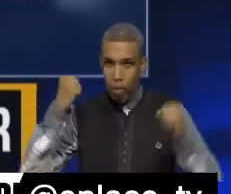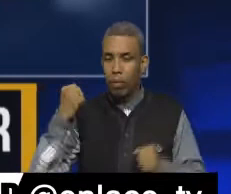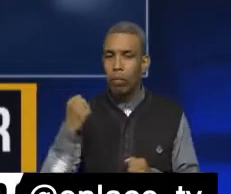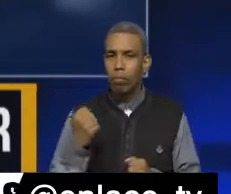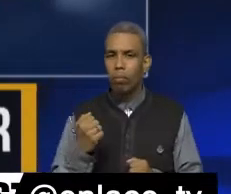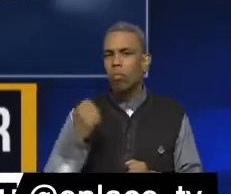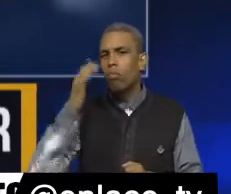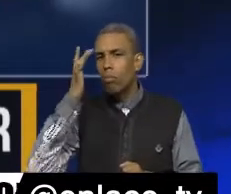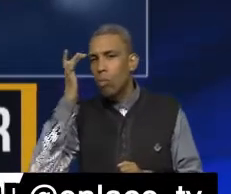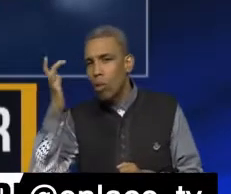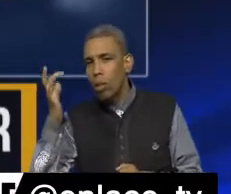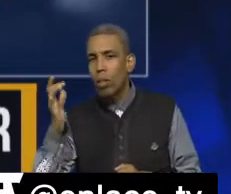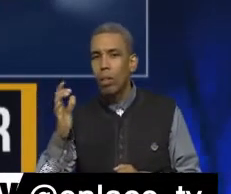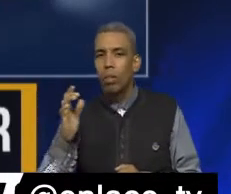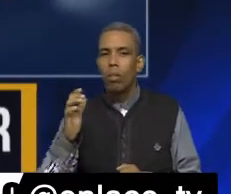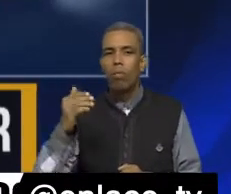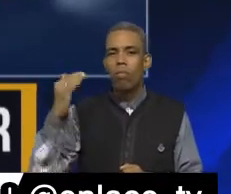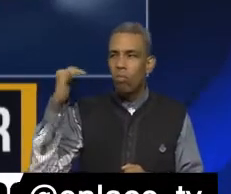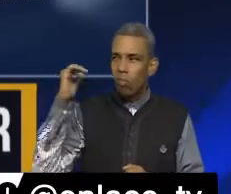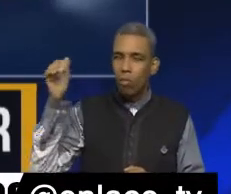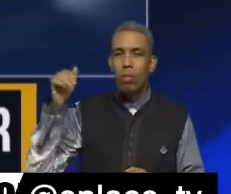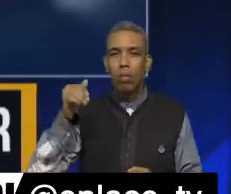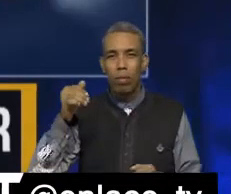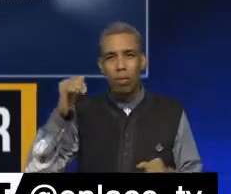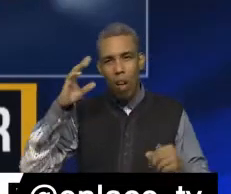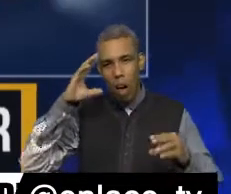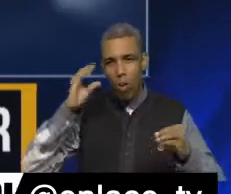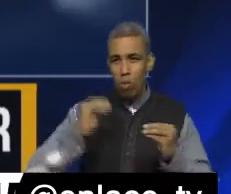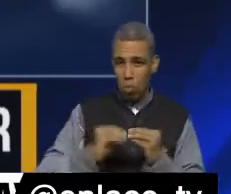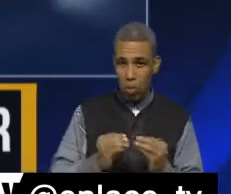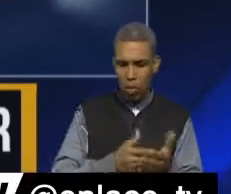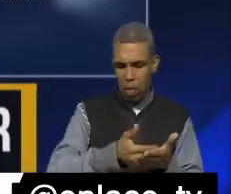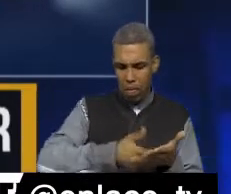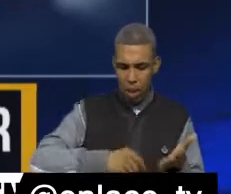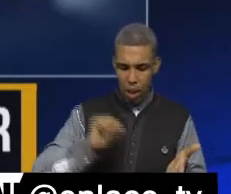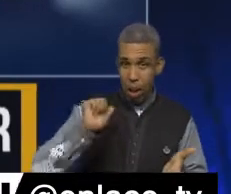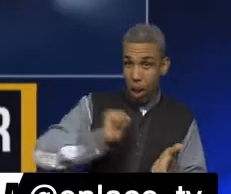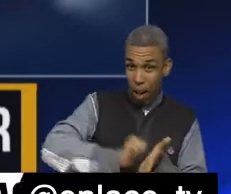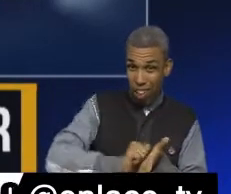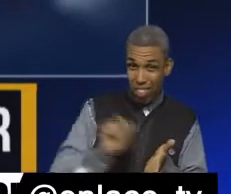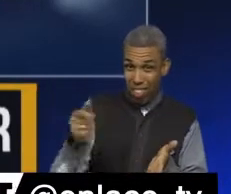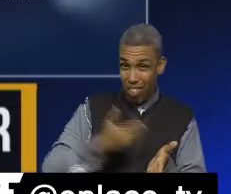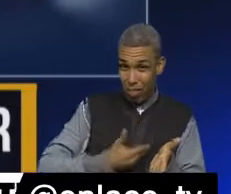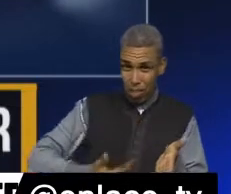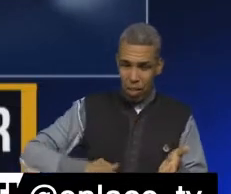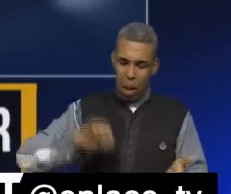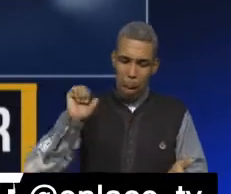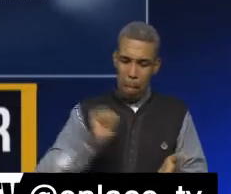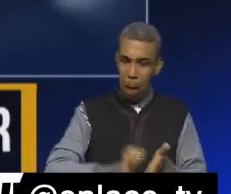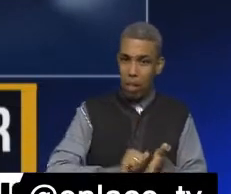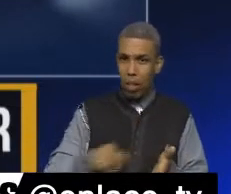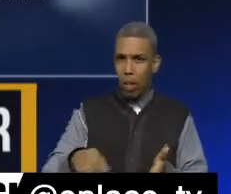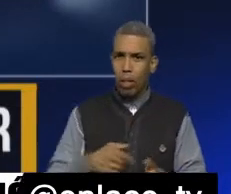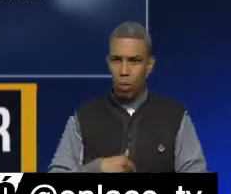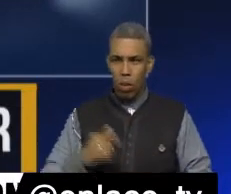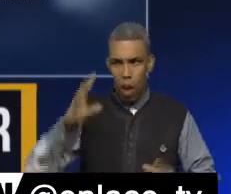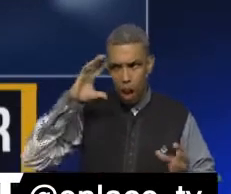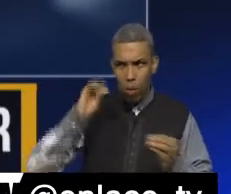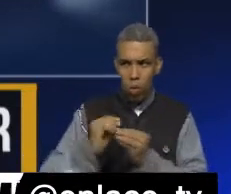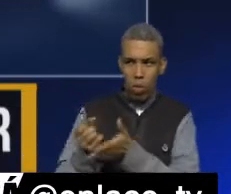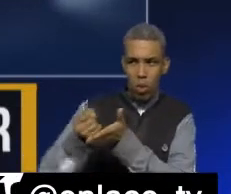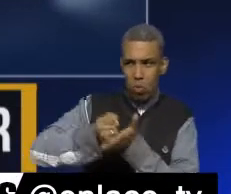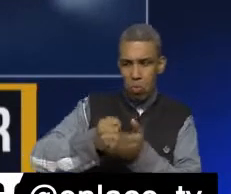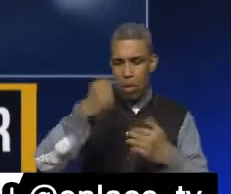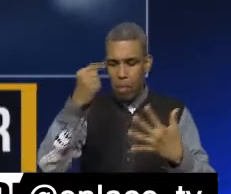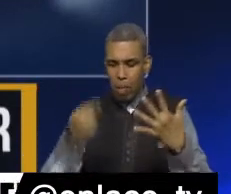acuerdos, exigiendo el respeto a los derechos humanos, exigiendo el respeto a la vida de los campesinos y las campesinas de